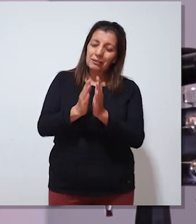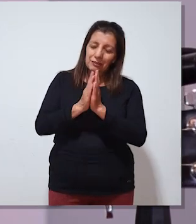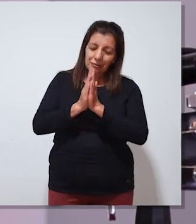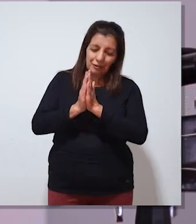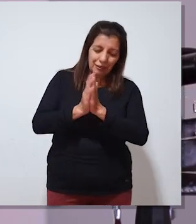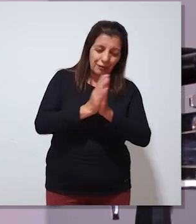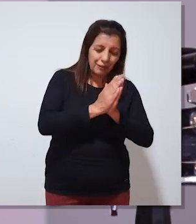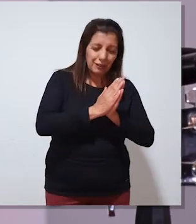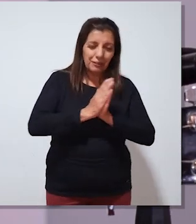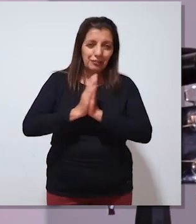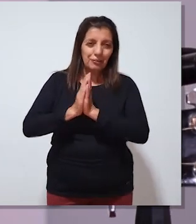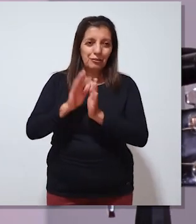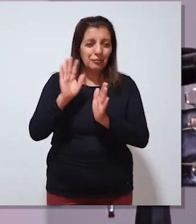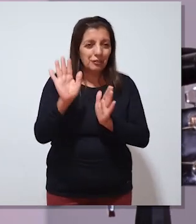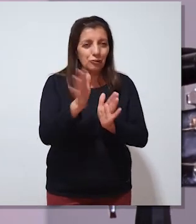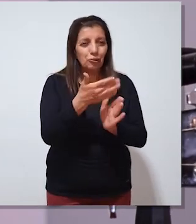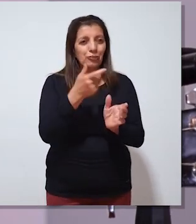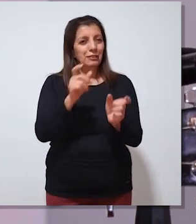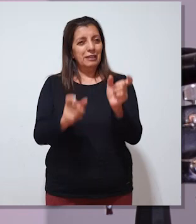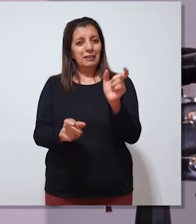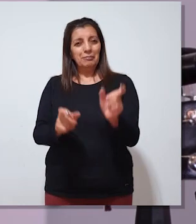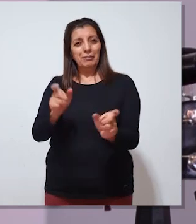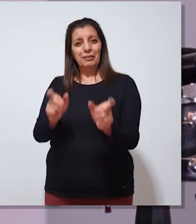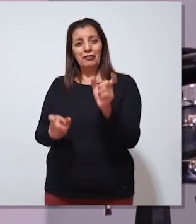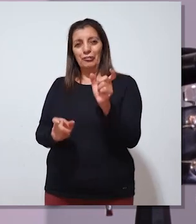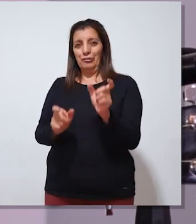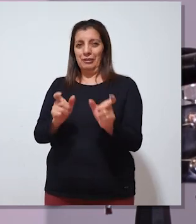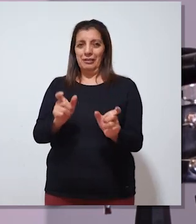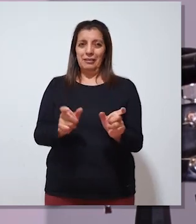nuestra oración, nuestra